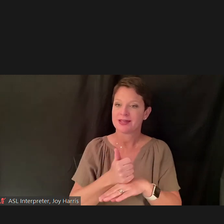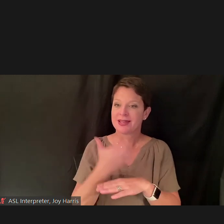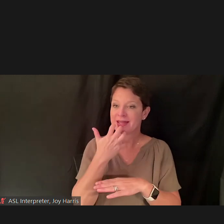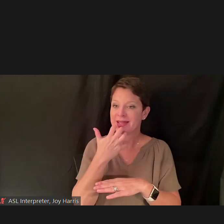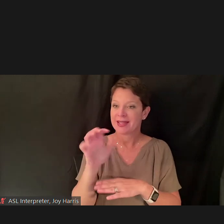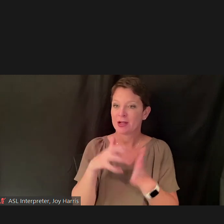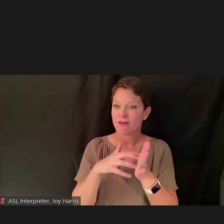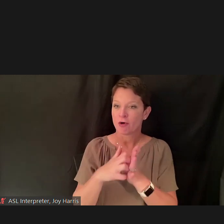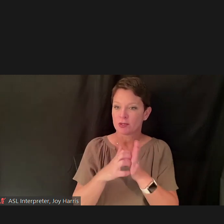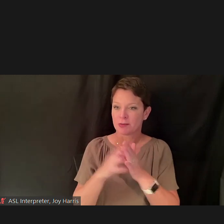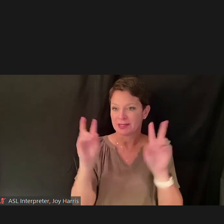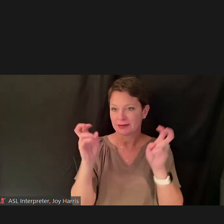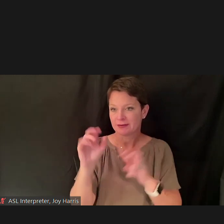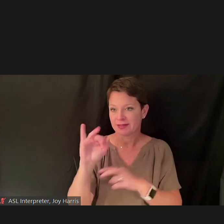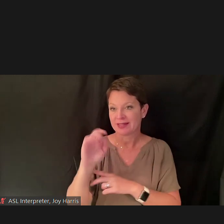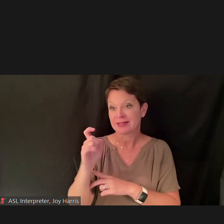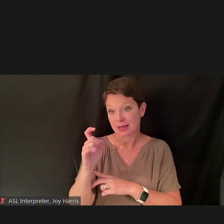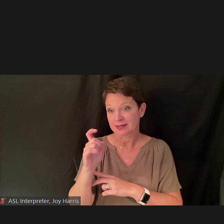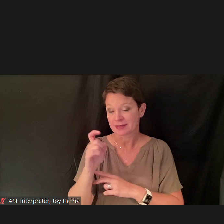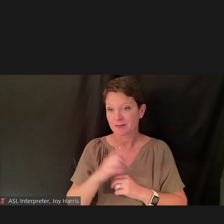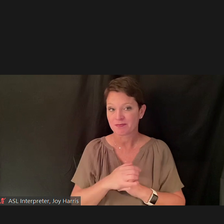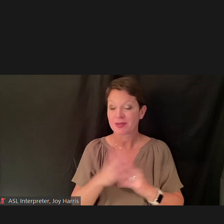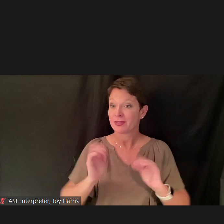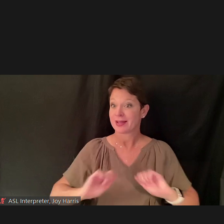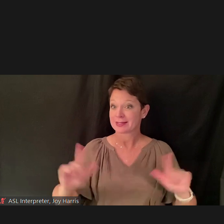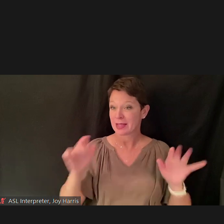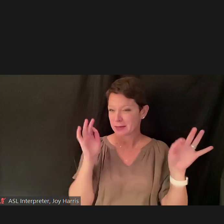Y todo esto se ha